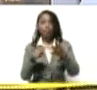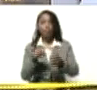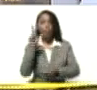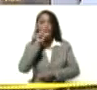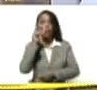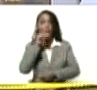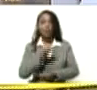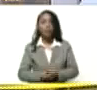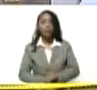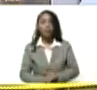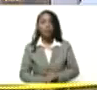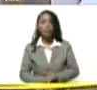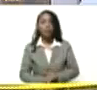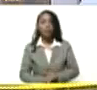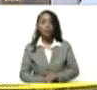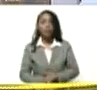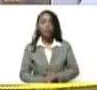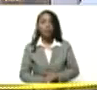Twitter,